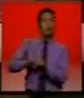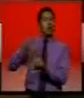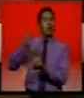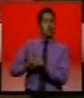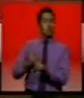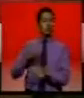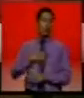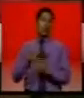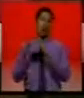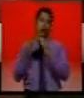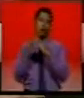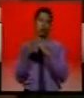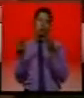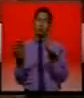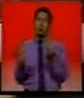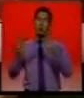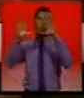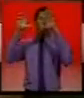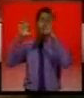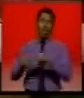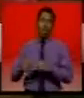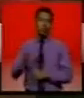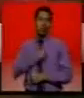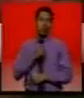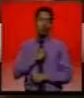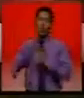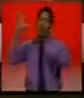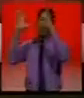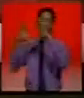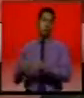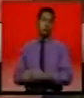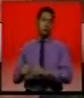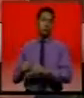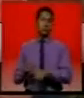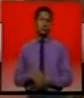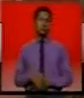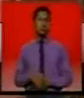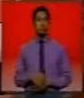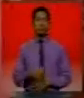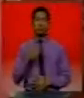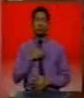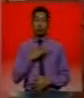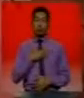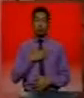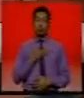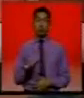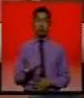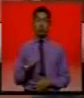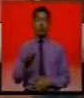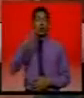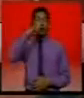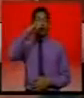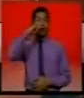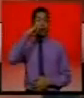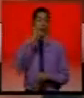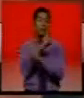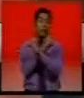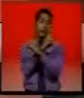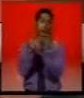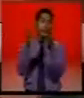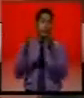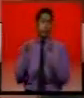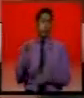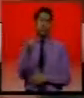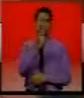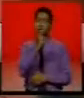riendo, le cayó a la dueña de la casa, se fue con todos. Bueno, yo vengo la verdad porque tengo un niño discapacitado y necesito que me